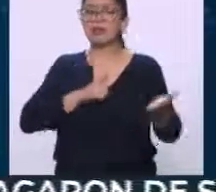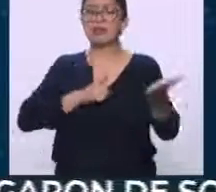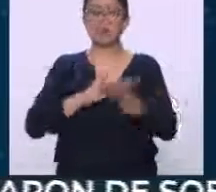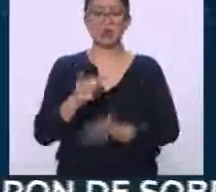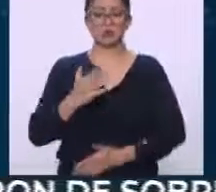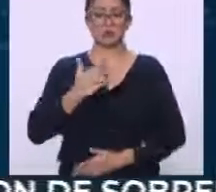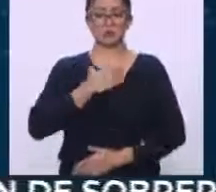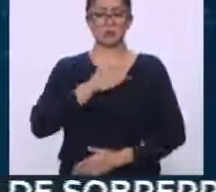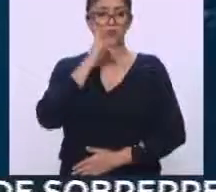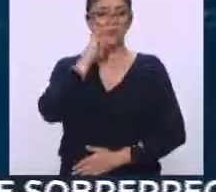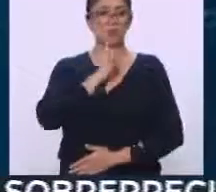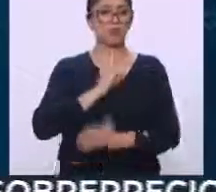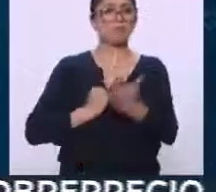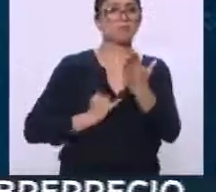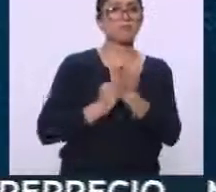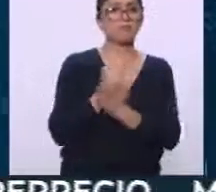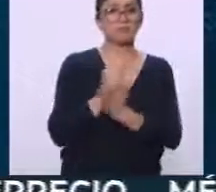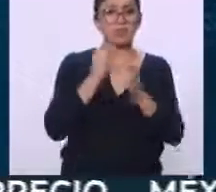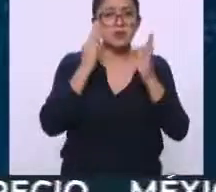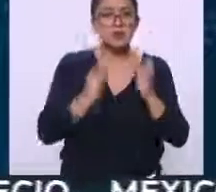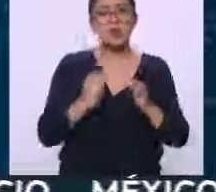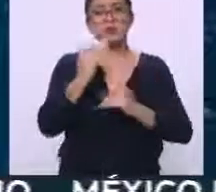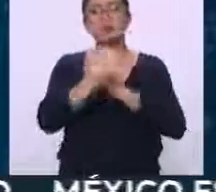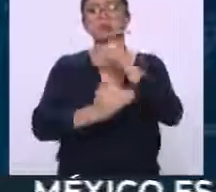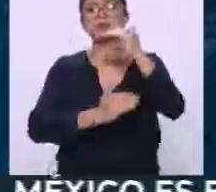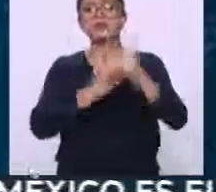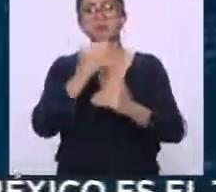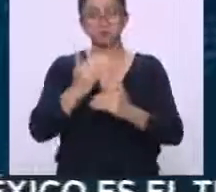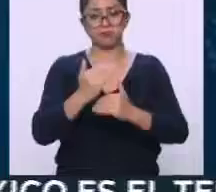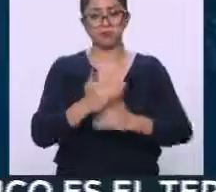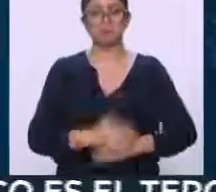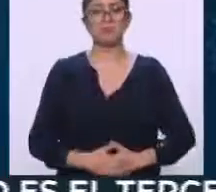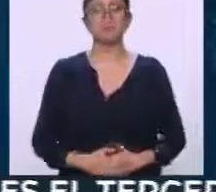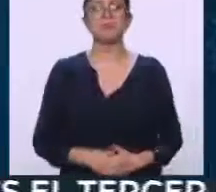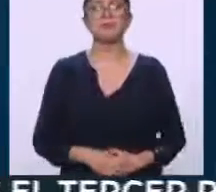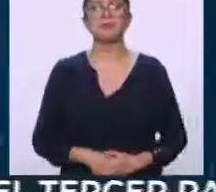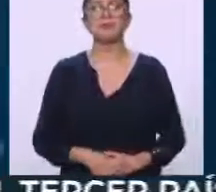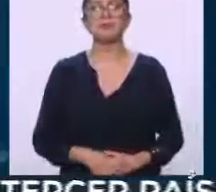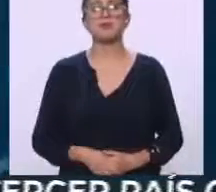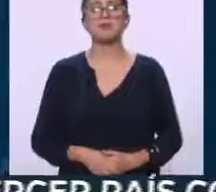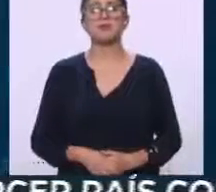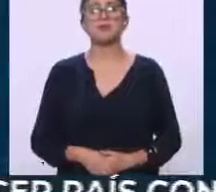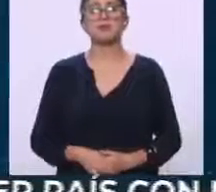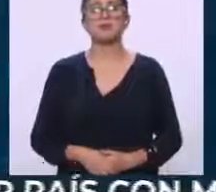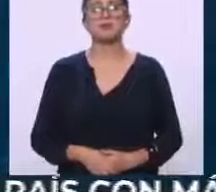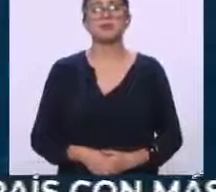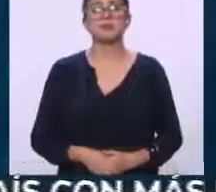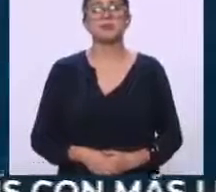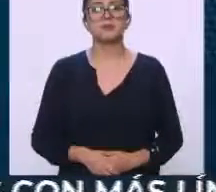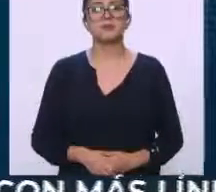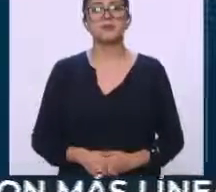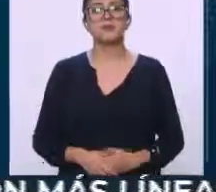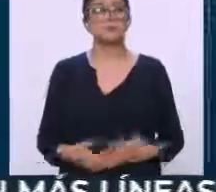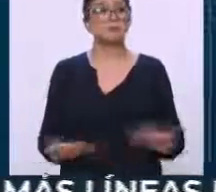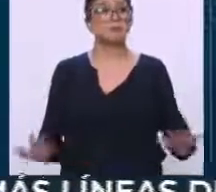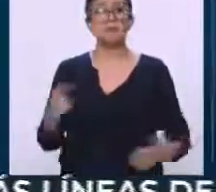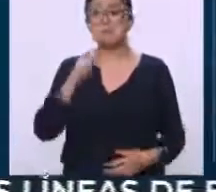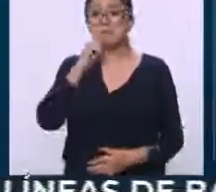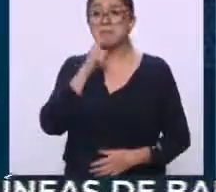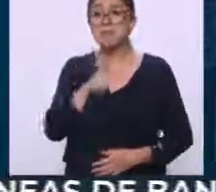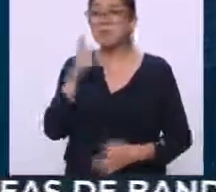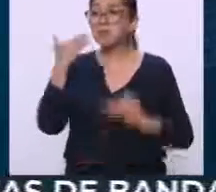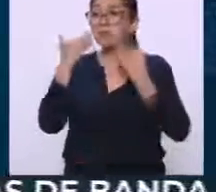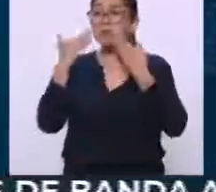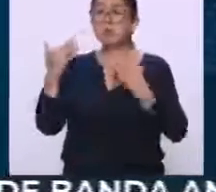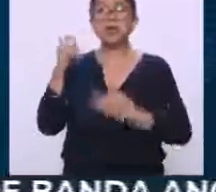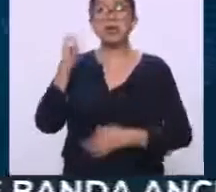absolutamente nuevas y progresistas, ¿no? Para el resto del país, por lo menos. Oye, y deja entrever ahí que el COPRED se quedó 20 años atrás, que